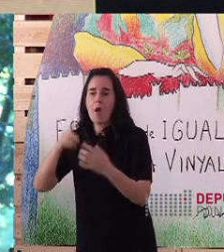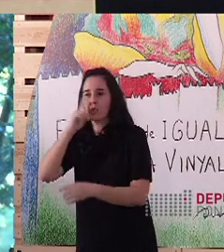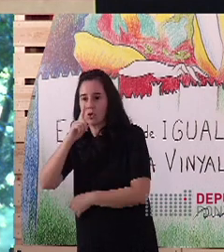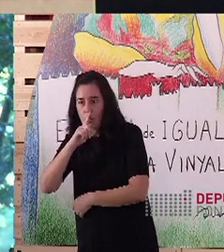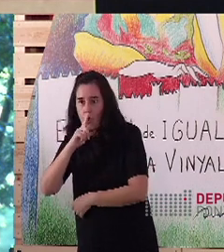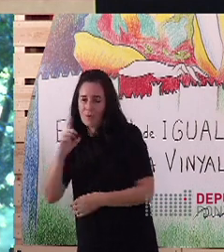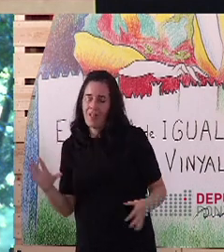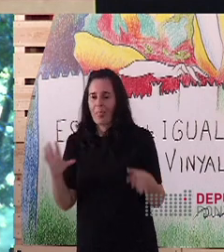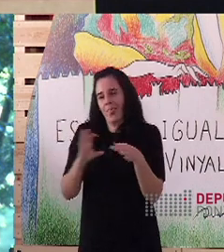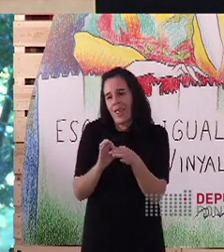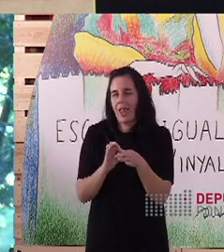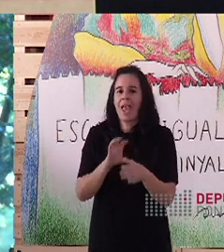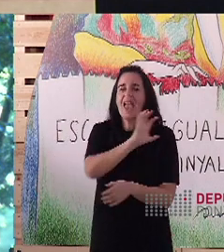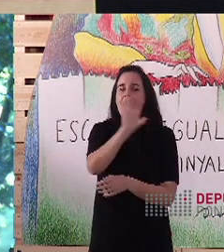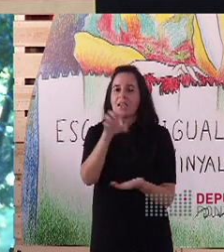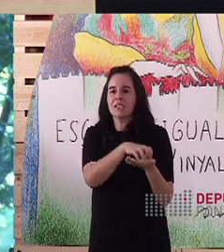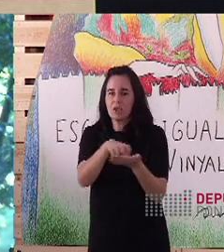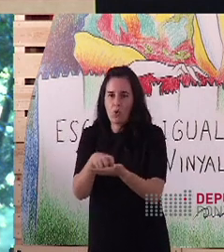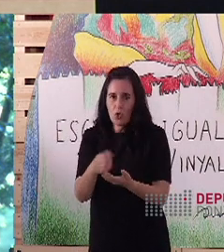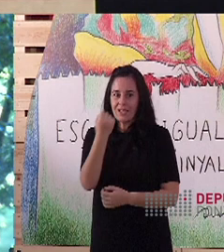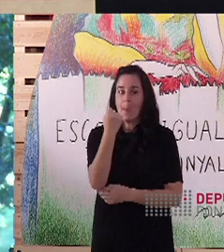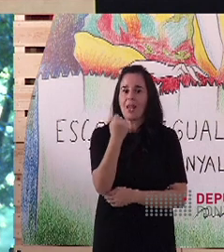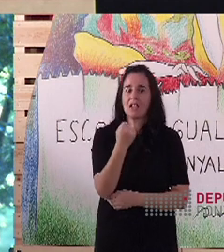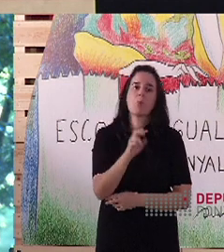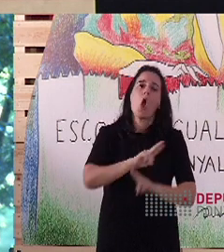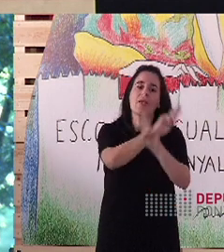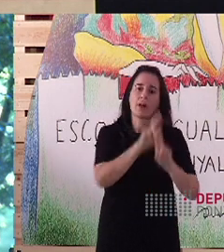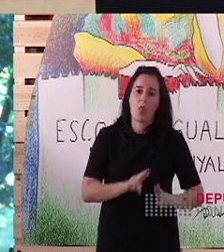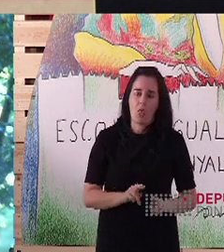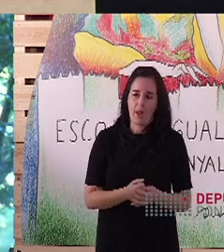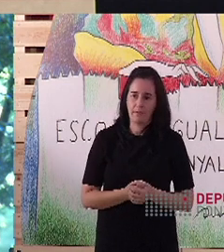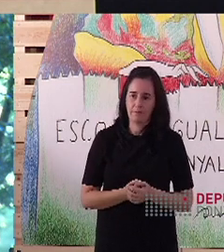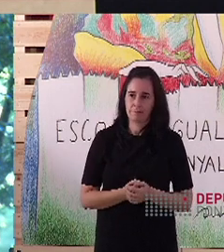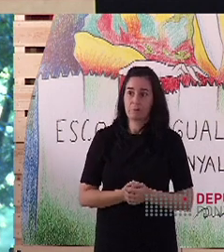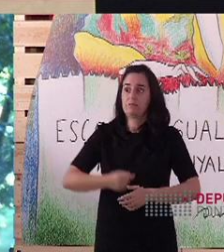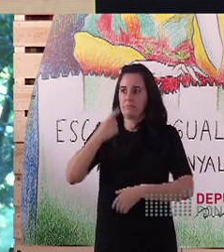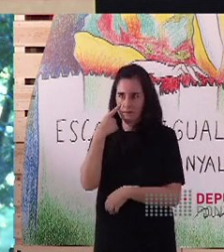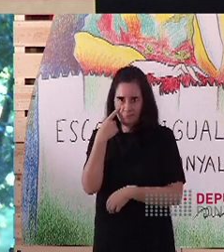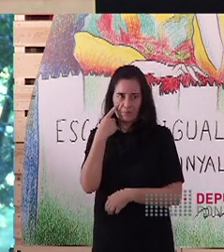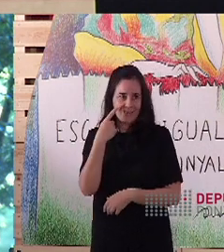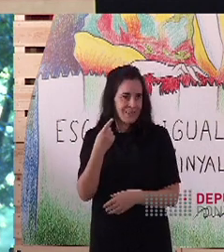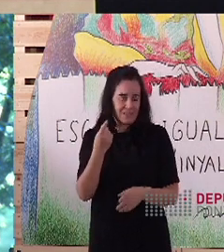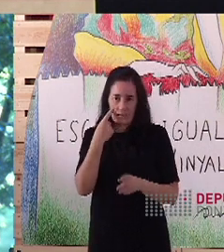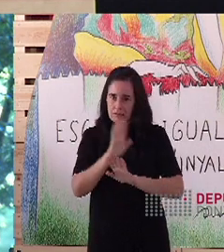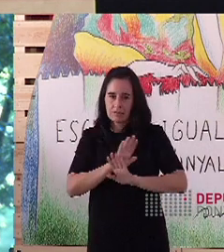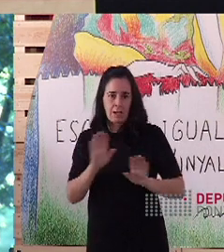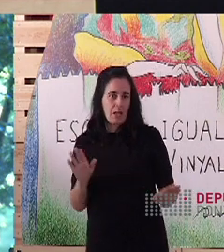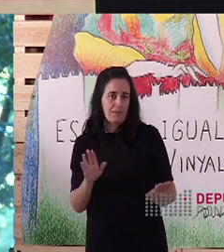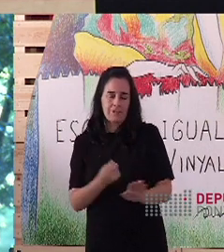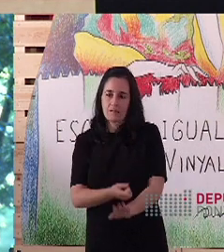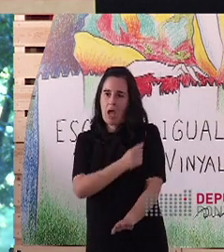grandes instituciones del capitalismo internacional. Fijaros hasta qué extremo la